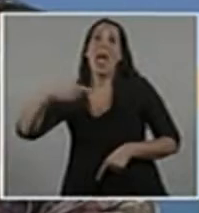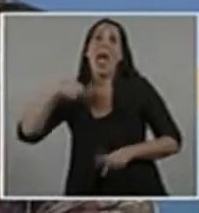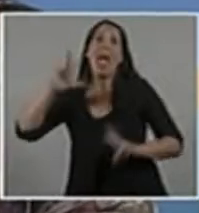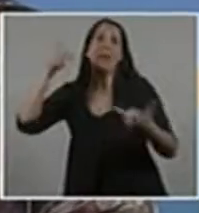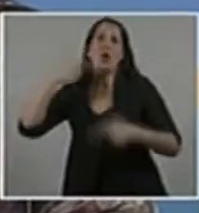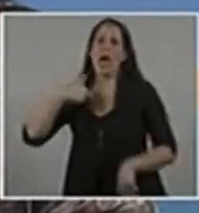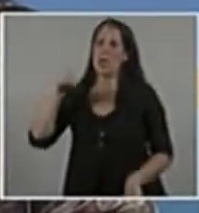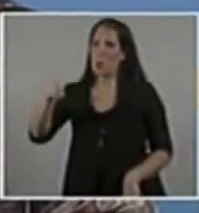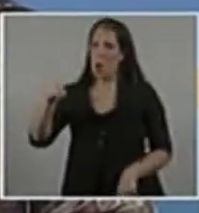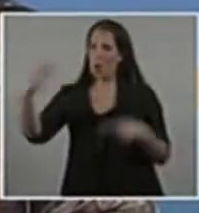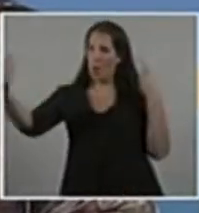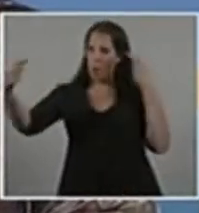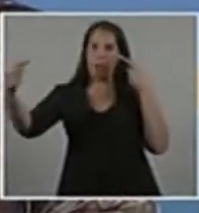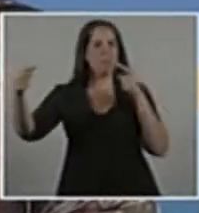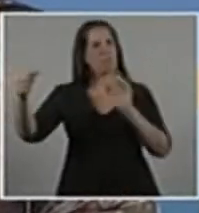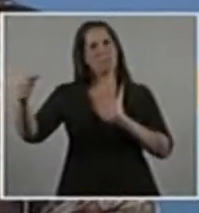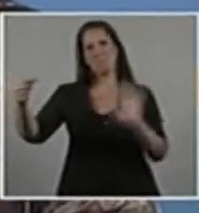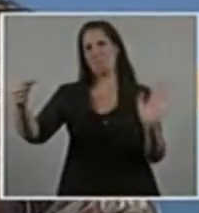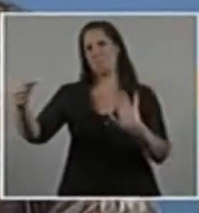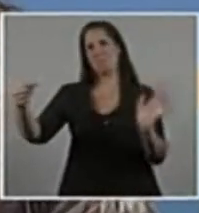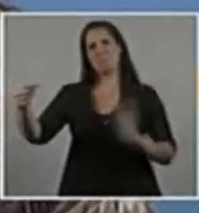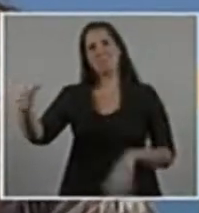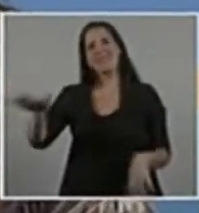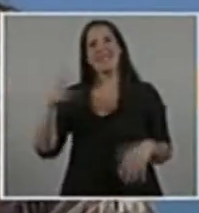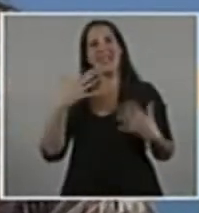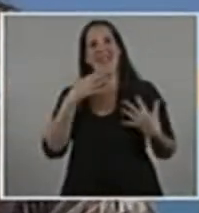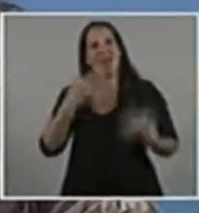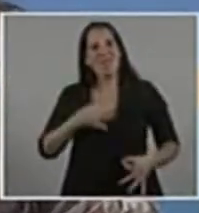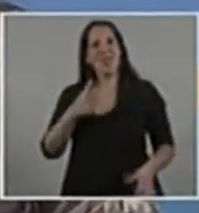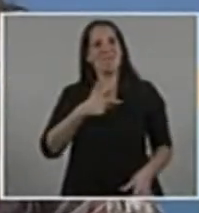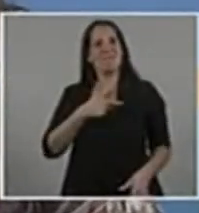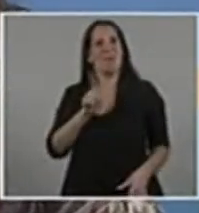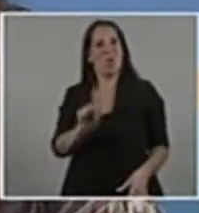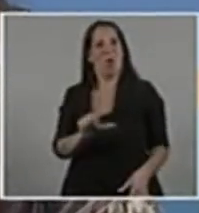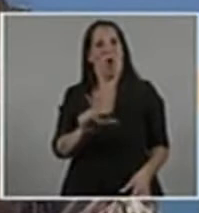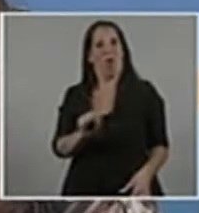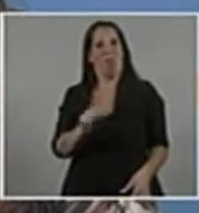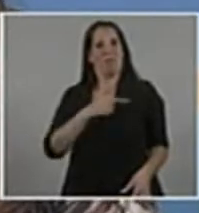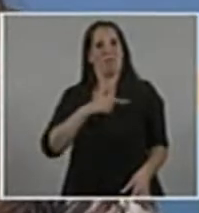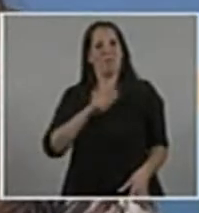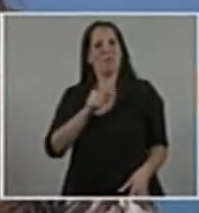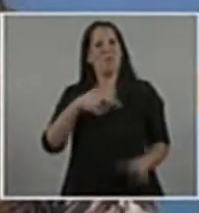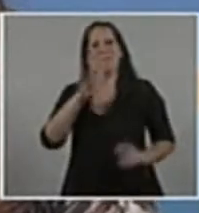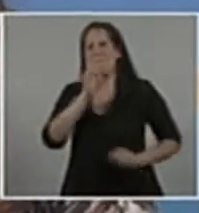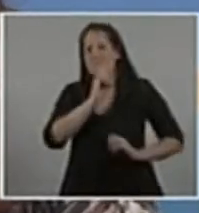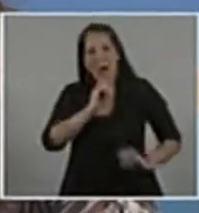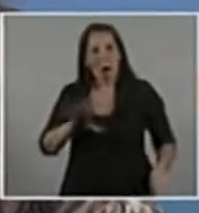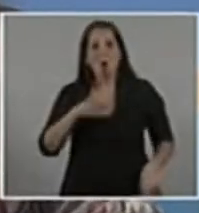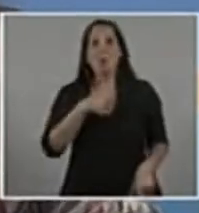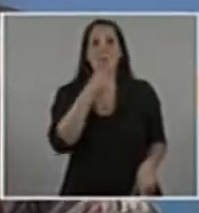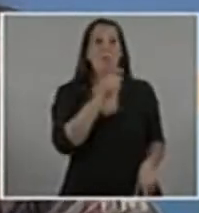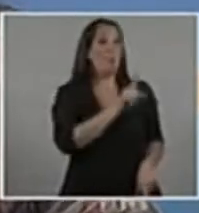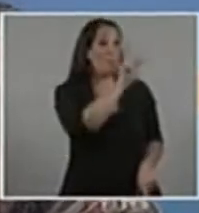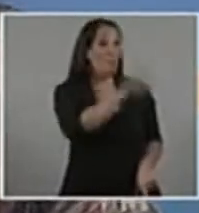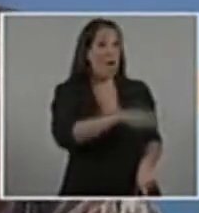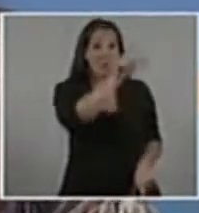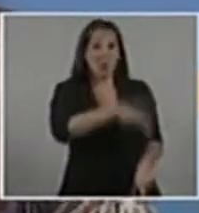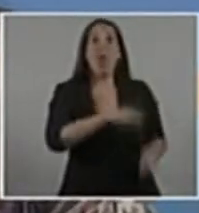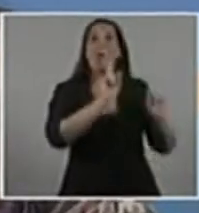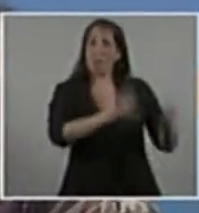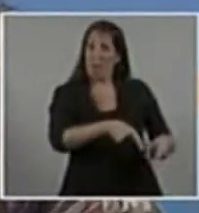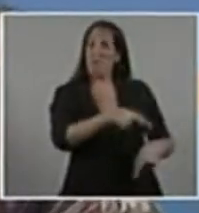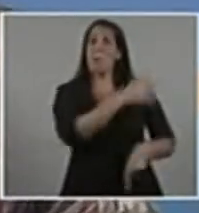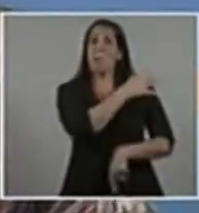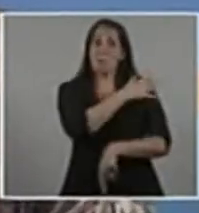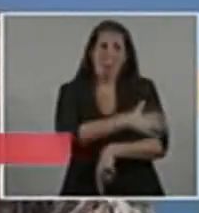Duele mucho más cuando los que vienen del palo y lograron pelechar un poco y